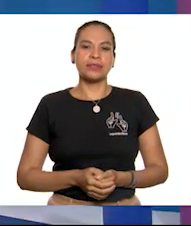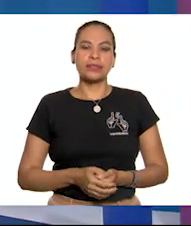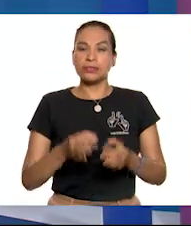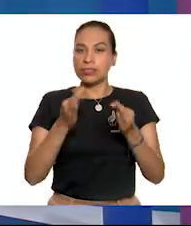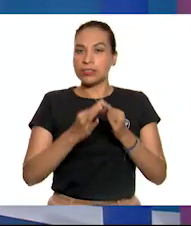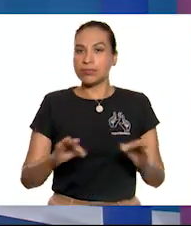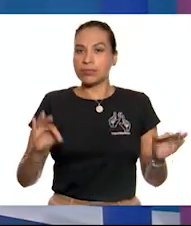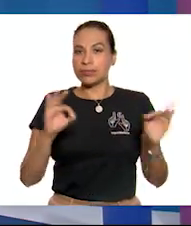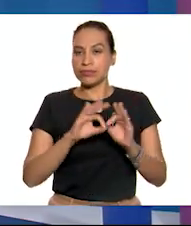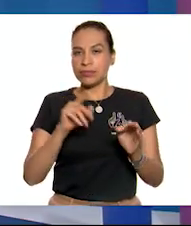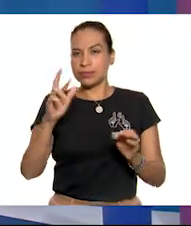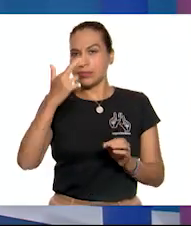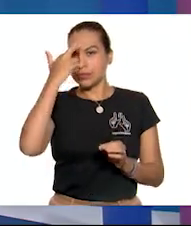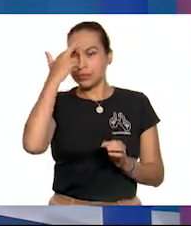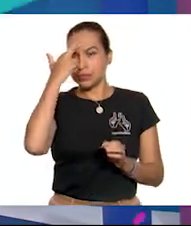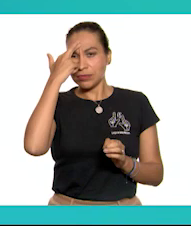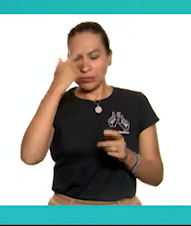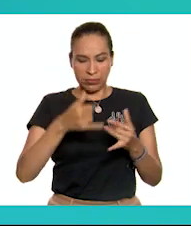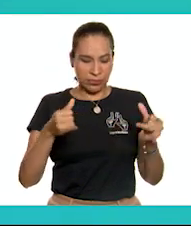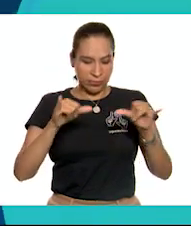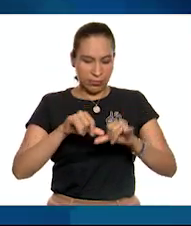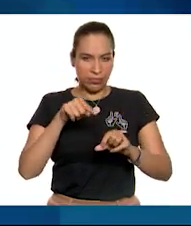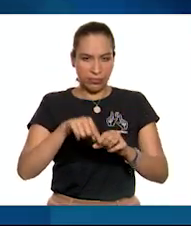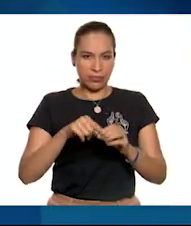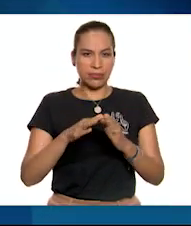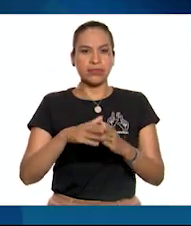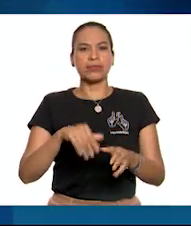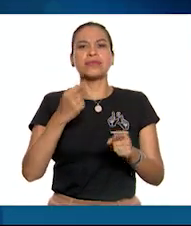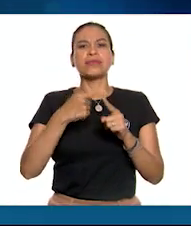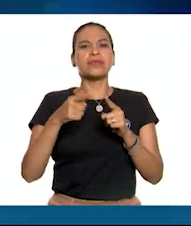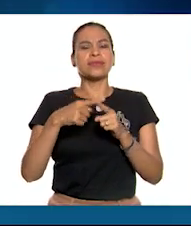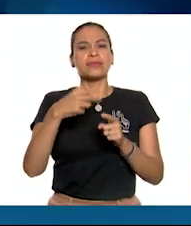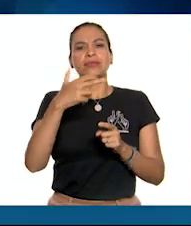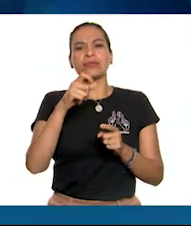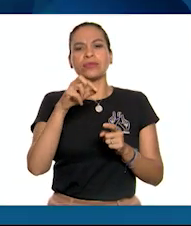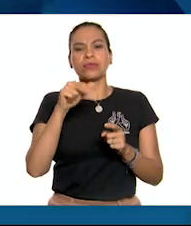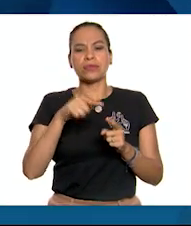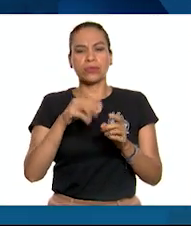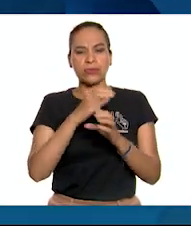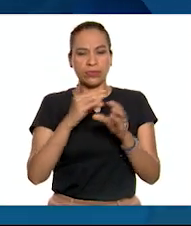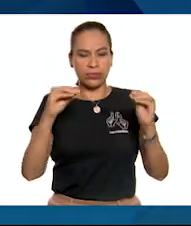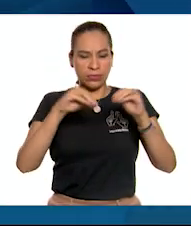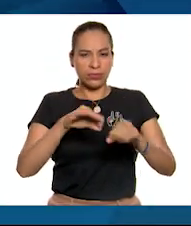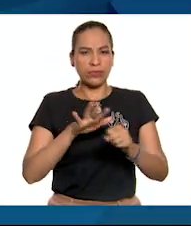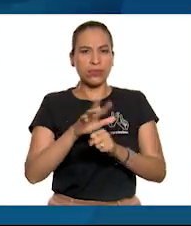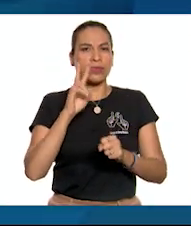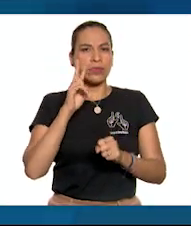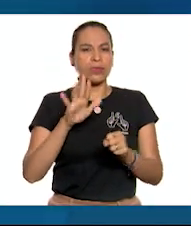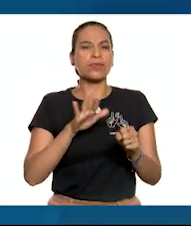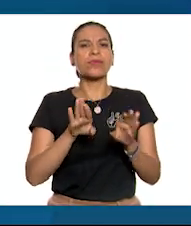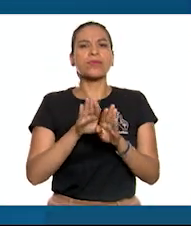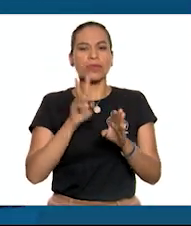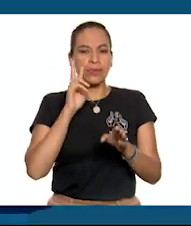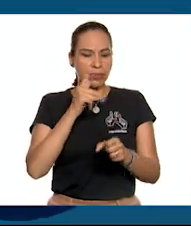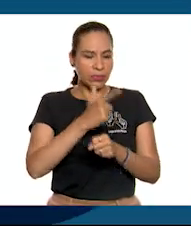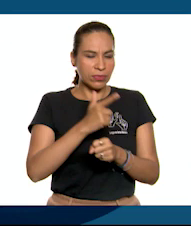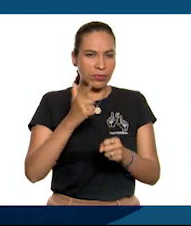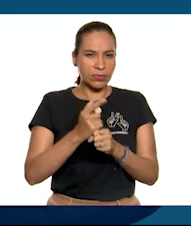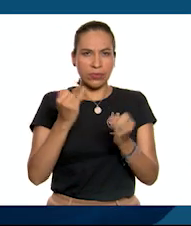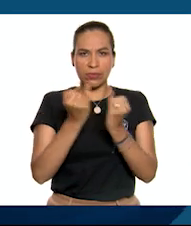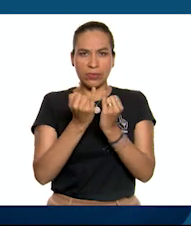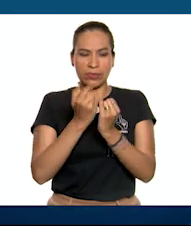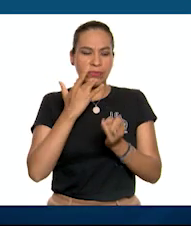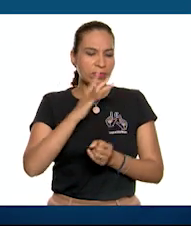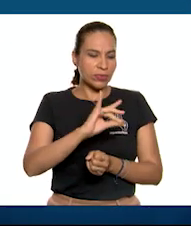Es importante que recordemos que en las mezclas heterogéneas los componentes son visibles, por lo que se distinguen a